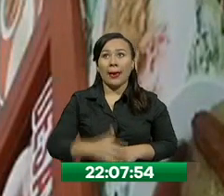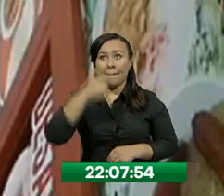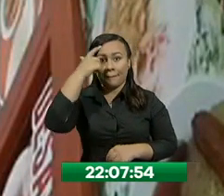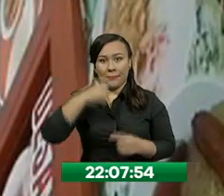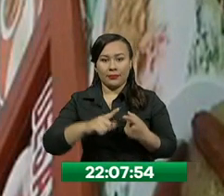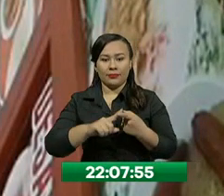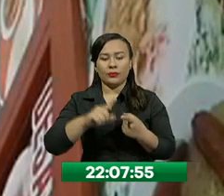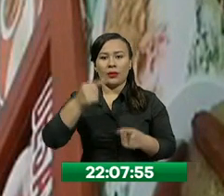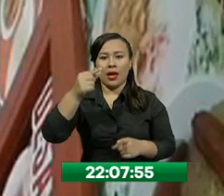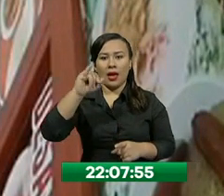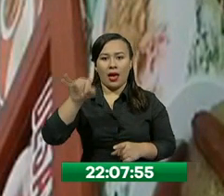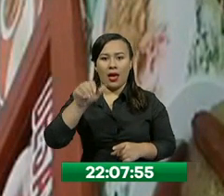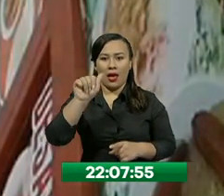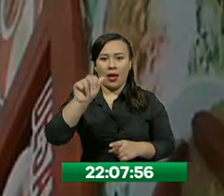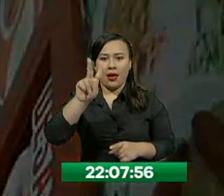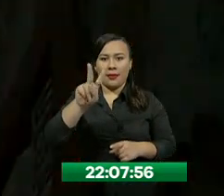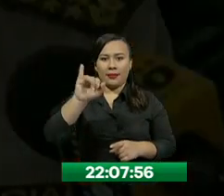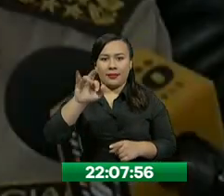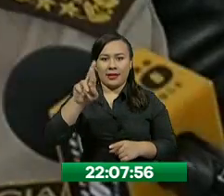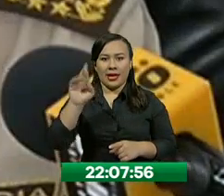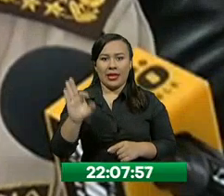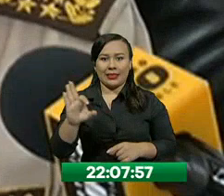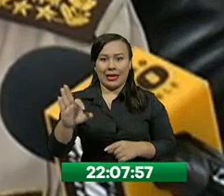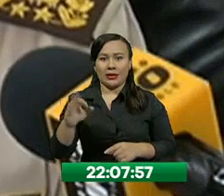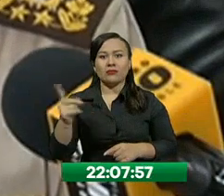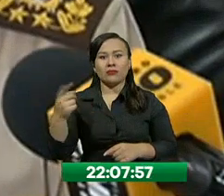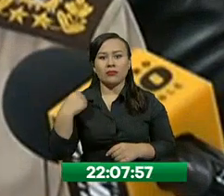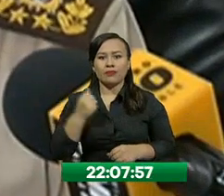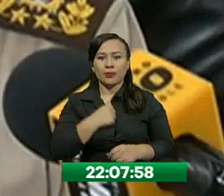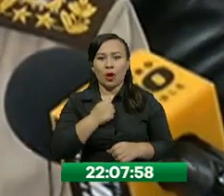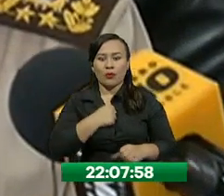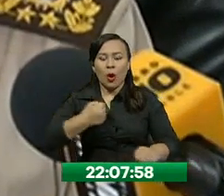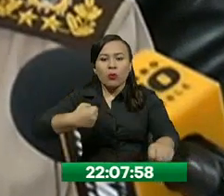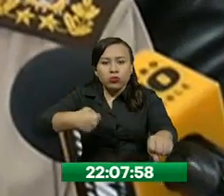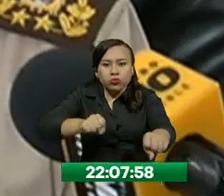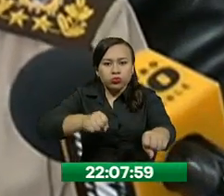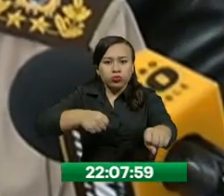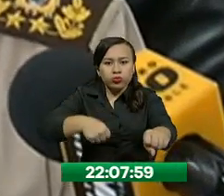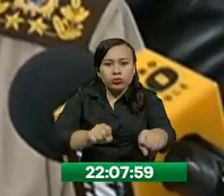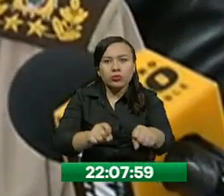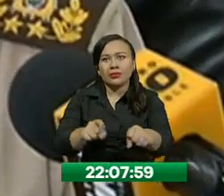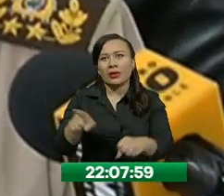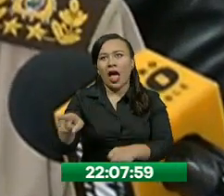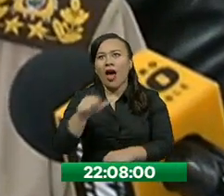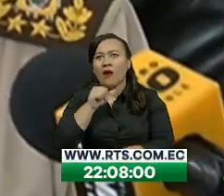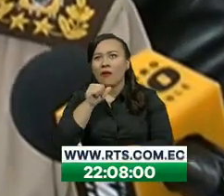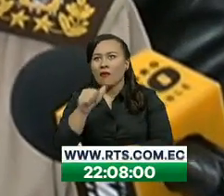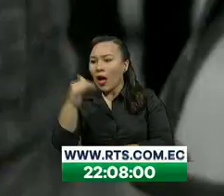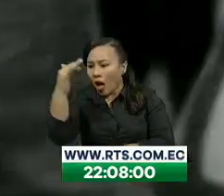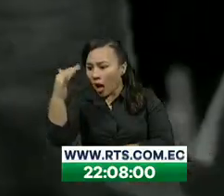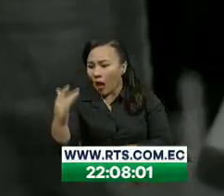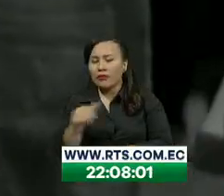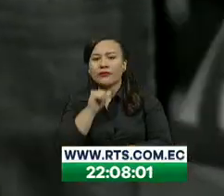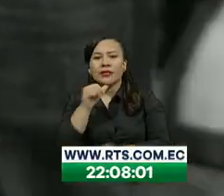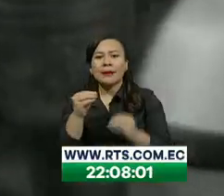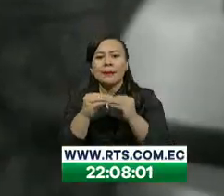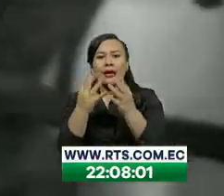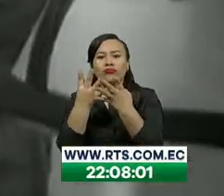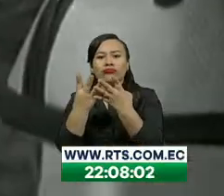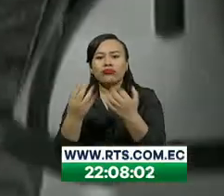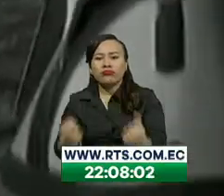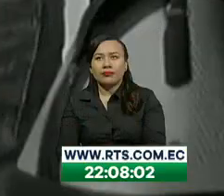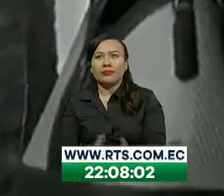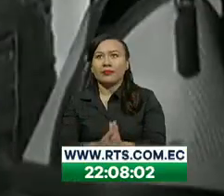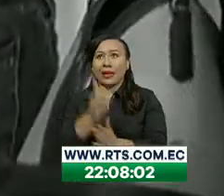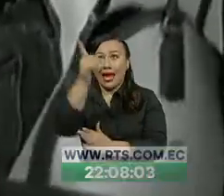Javier T., quien es el conductor de la moto, y no registra ninguna detención. Allanaron sus viviendas en el